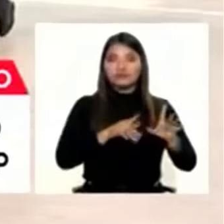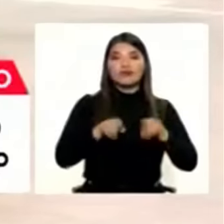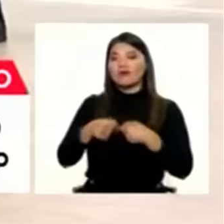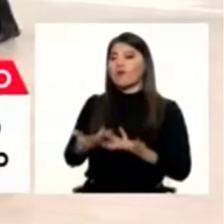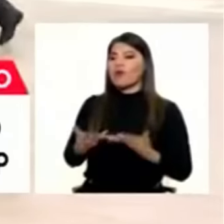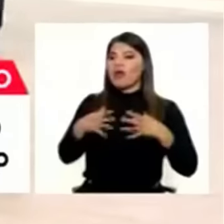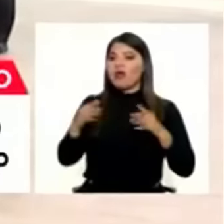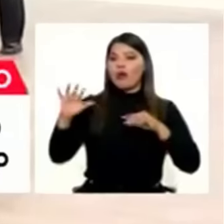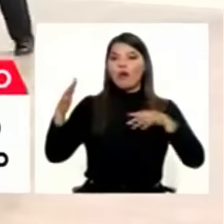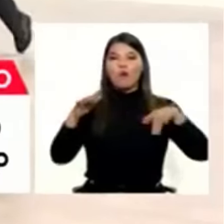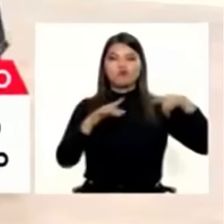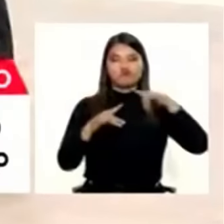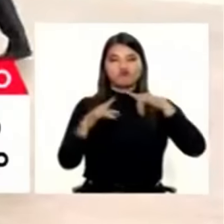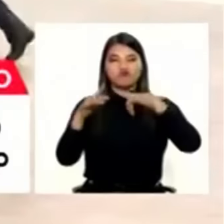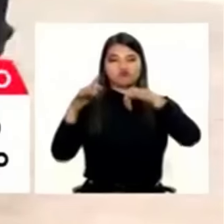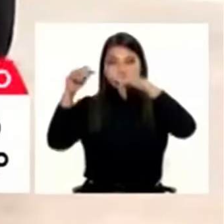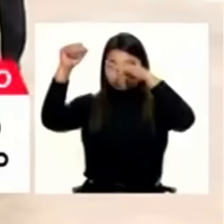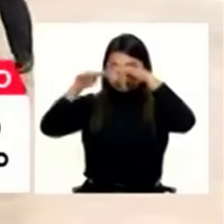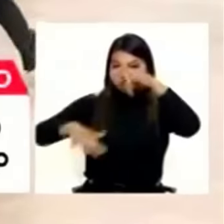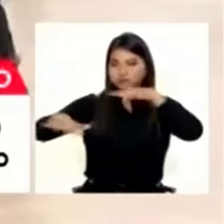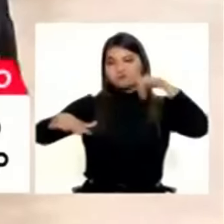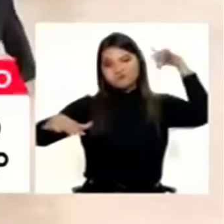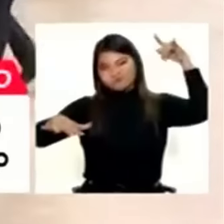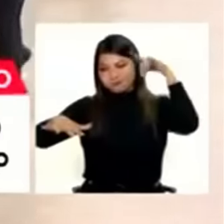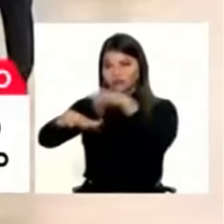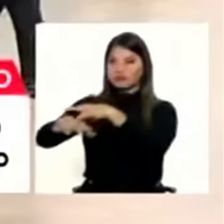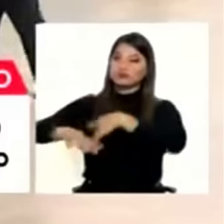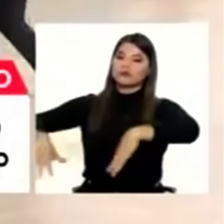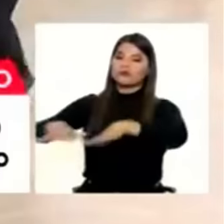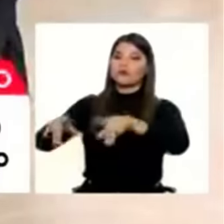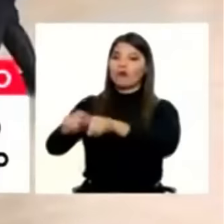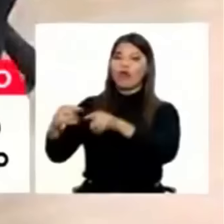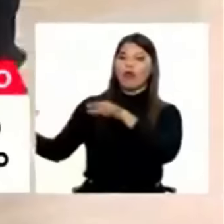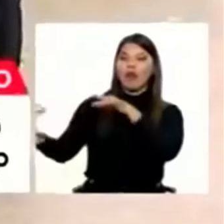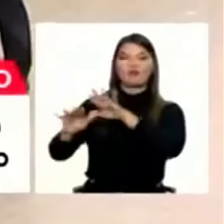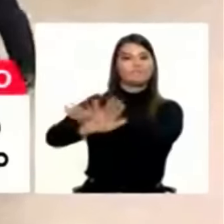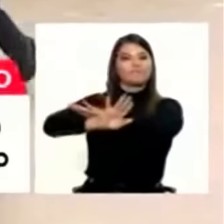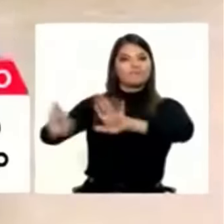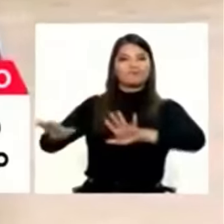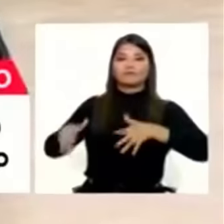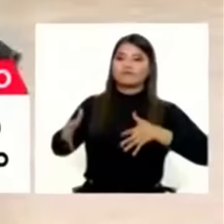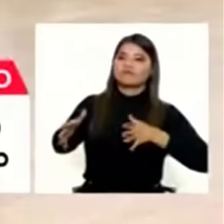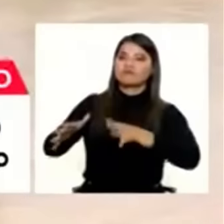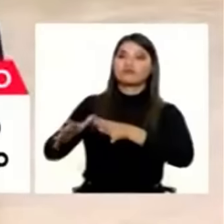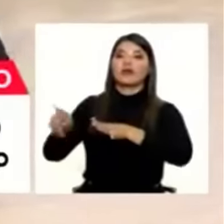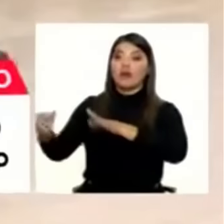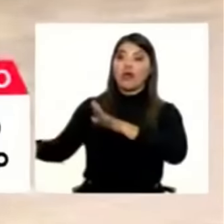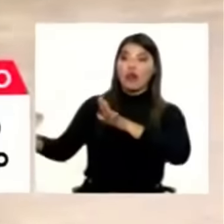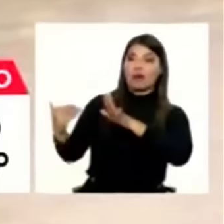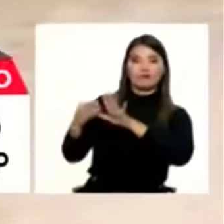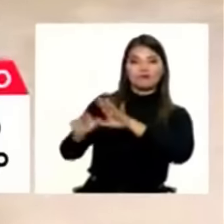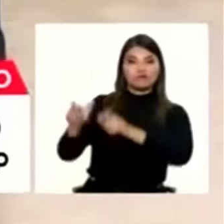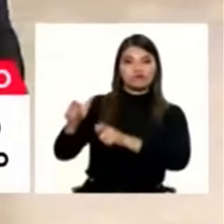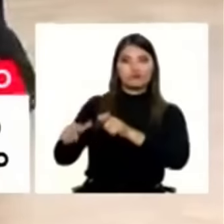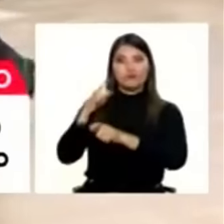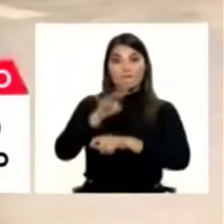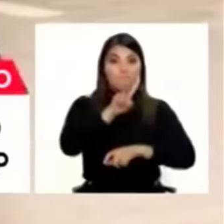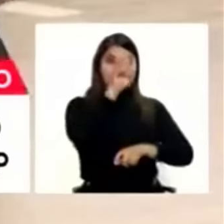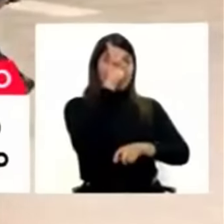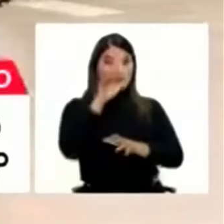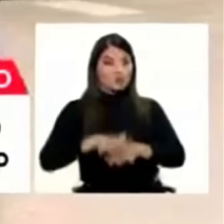y se estrelló contra las tropas enemigas para que de esta manera los soldados